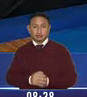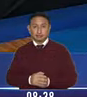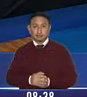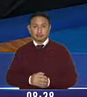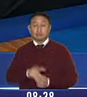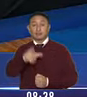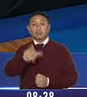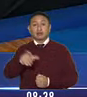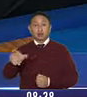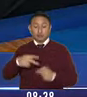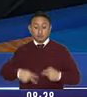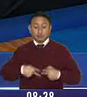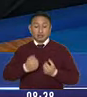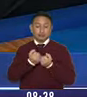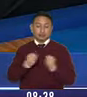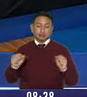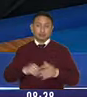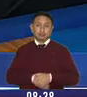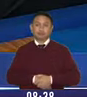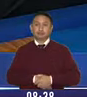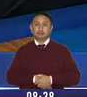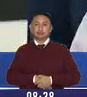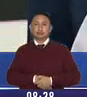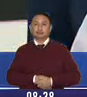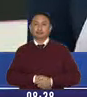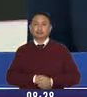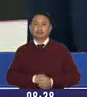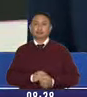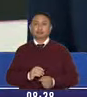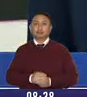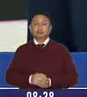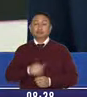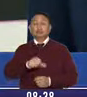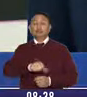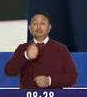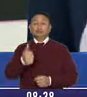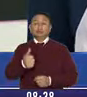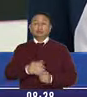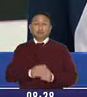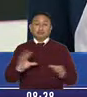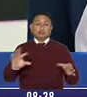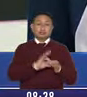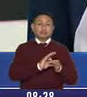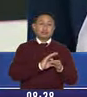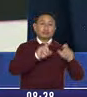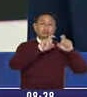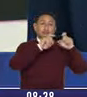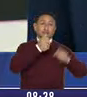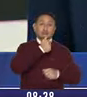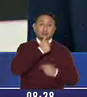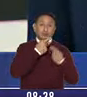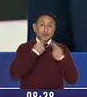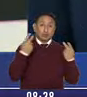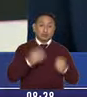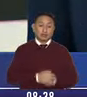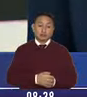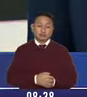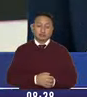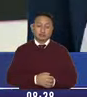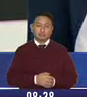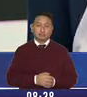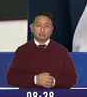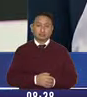la vida de nuestros pichinchanos, de nuestros ecuatorianos. Pero por otro lado también alianza público-privado con la